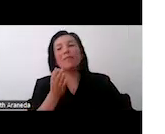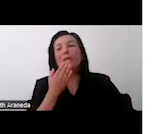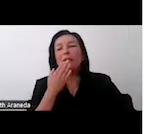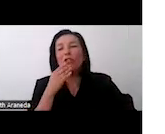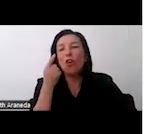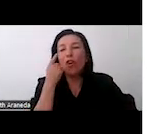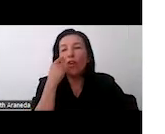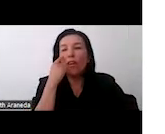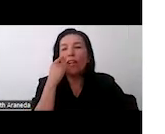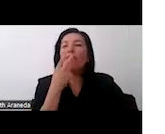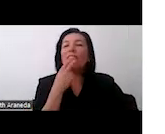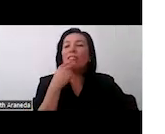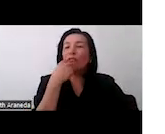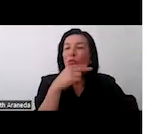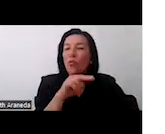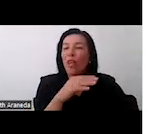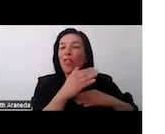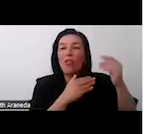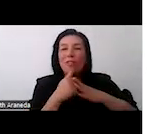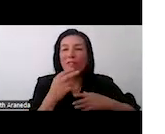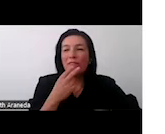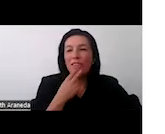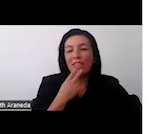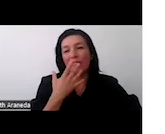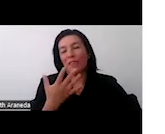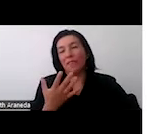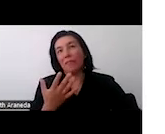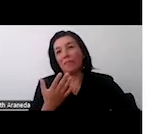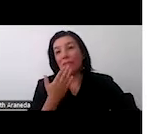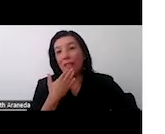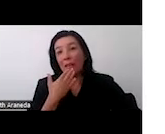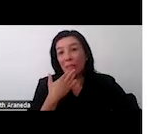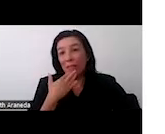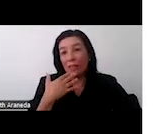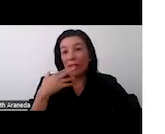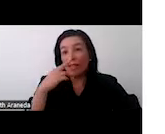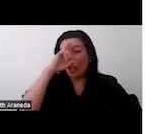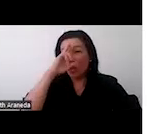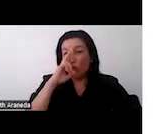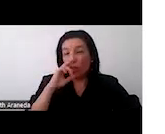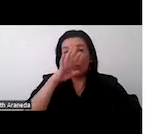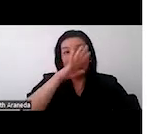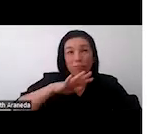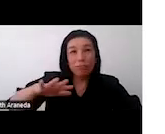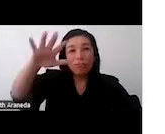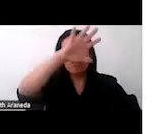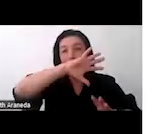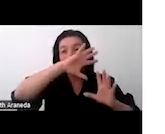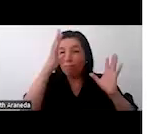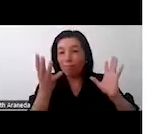su comportamiento, dónde vive, su importancia, su rol ecosistémico,